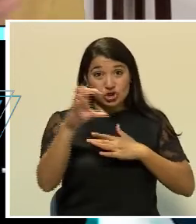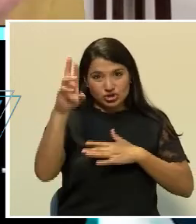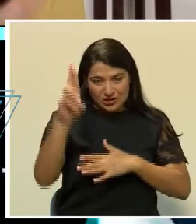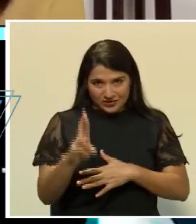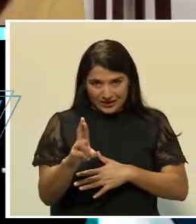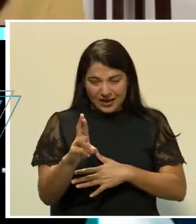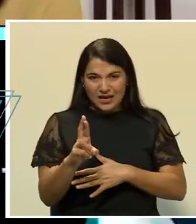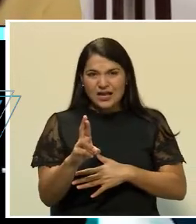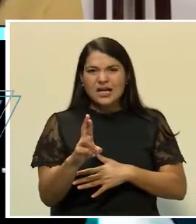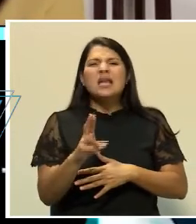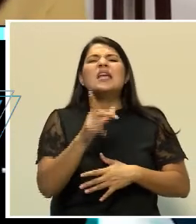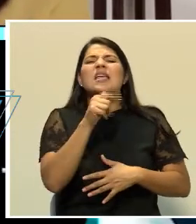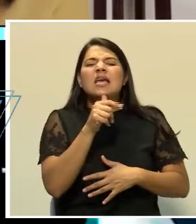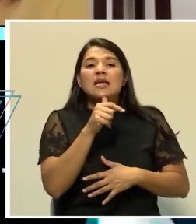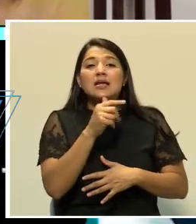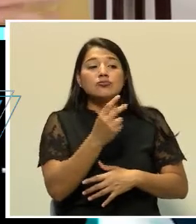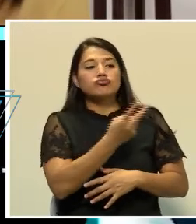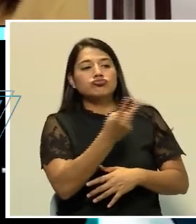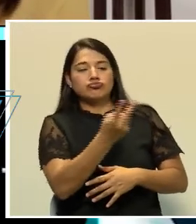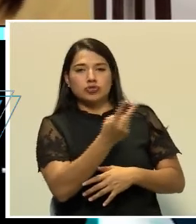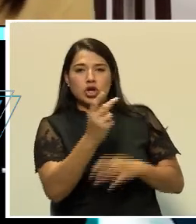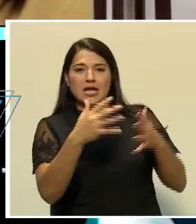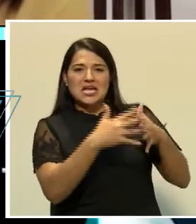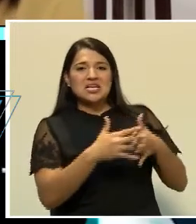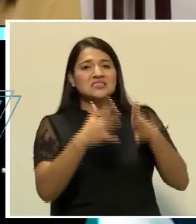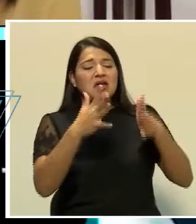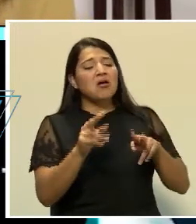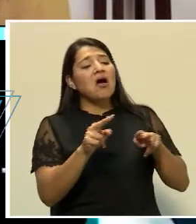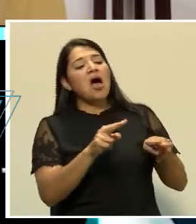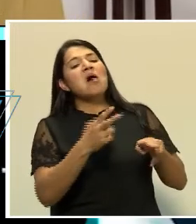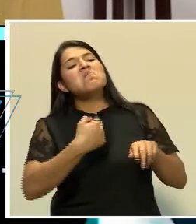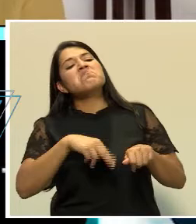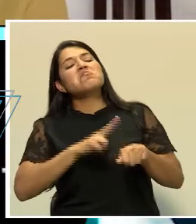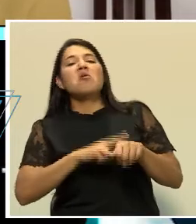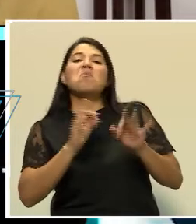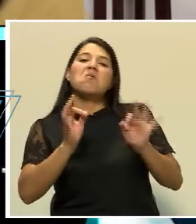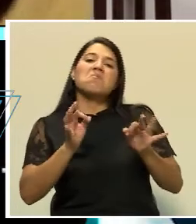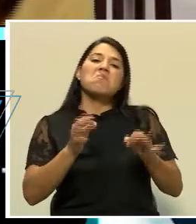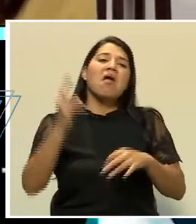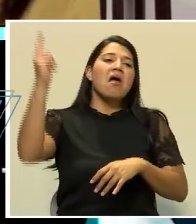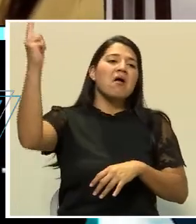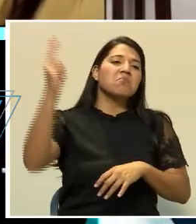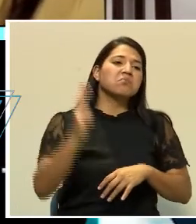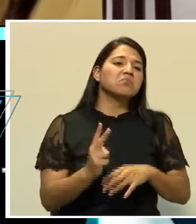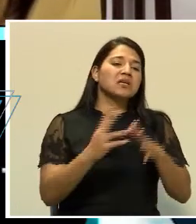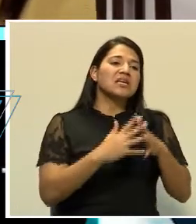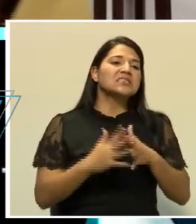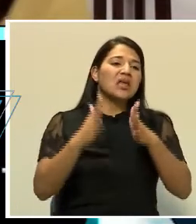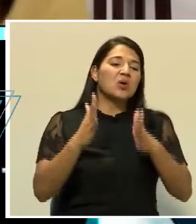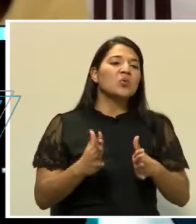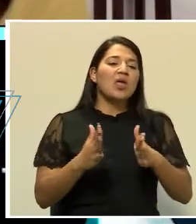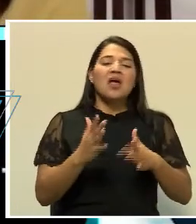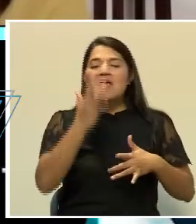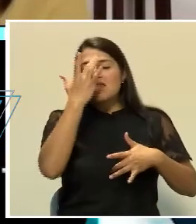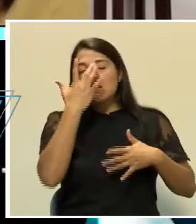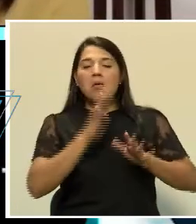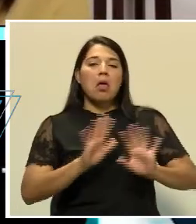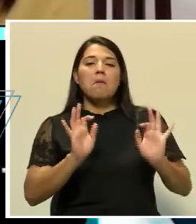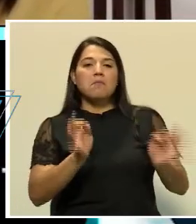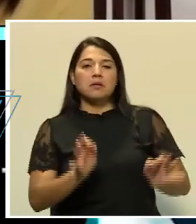pasó ligero, fácil, como una noticia normal. Vinieron 2 personas de Estados Unidos, trajeron virus, no pasa